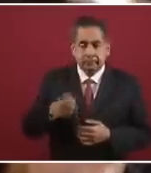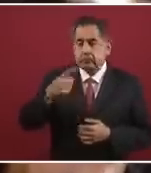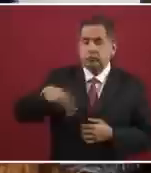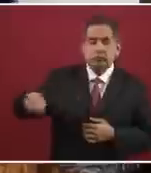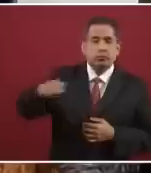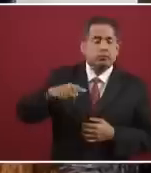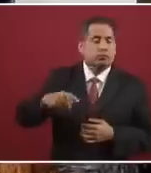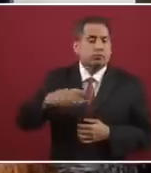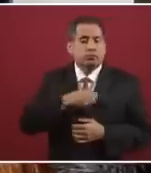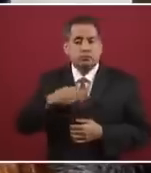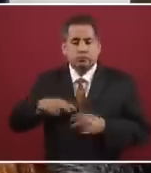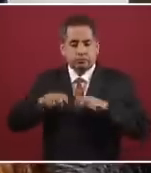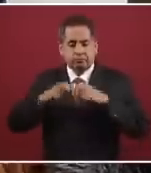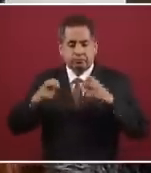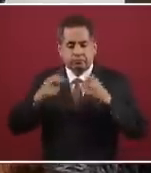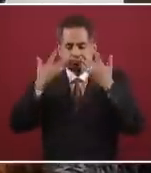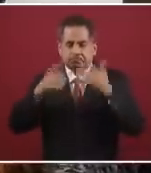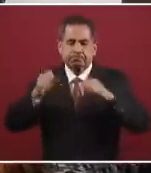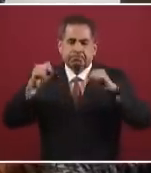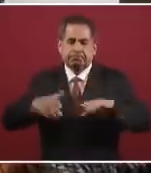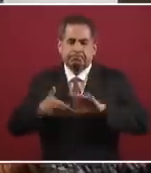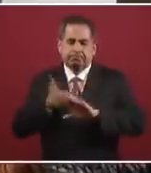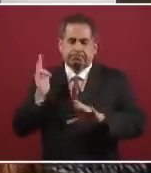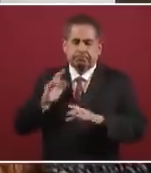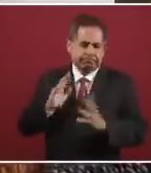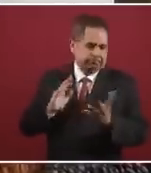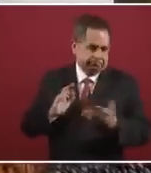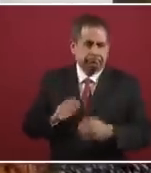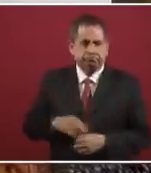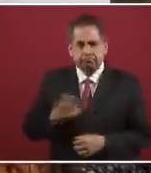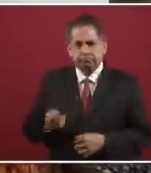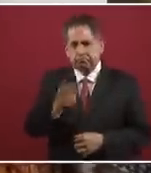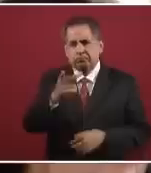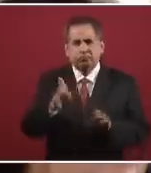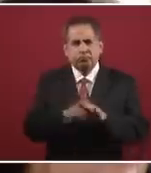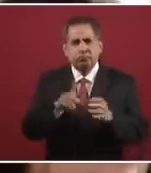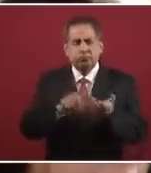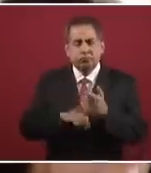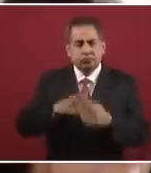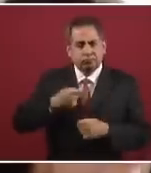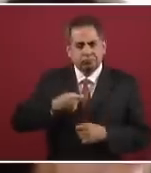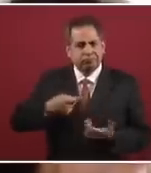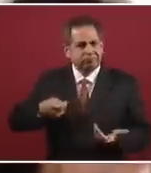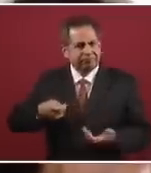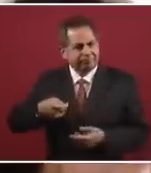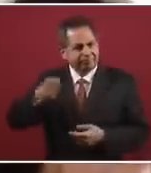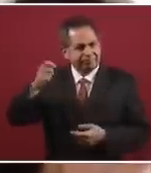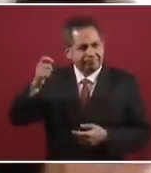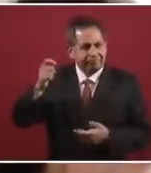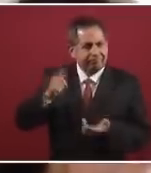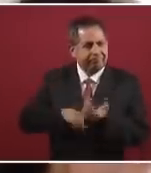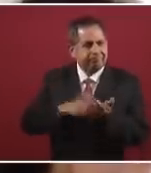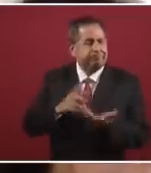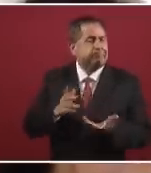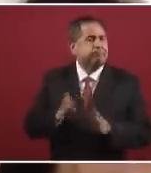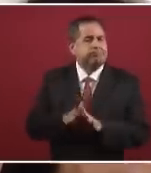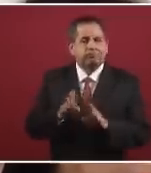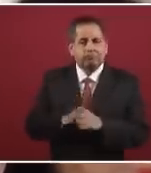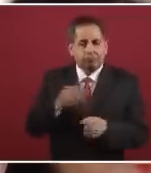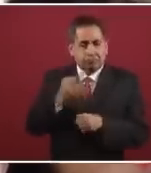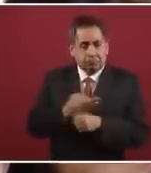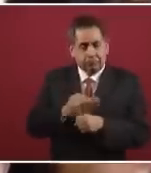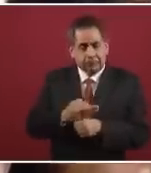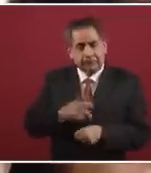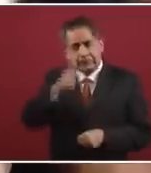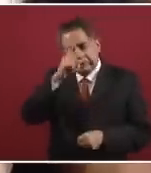gabinete la pregunta con todo respeto es el ganso ha perdido alguna pluma en estos nueve meses